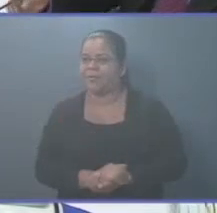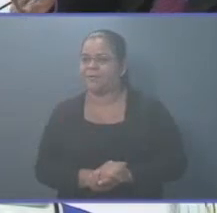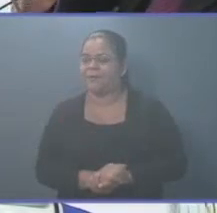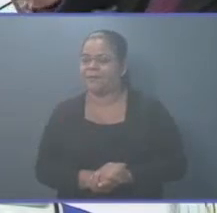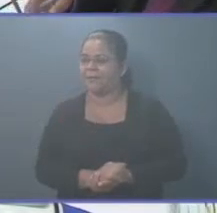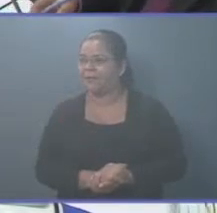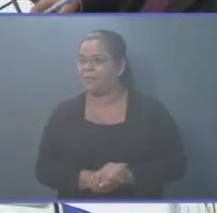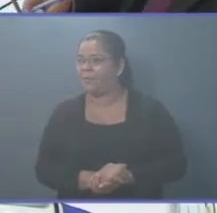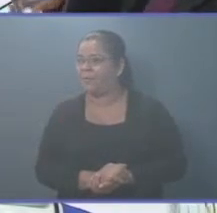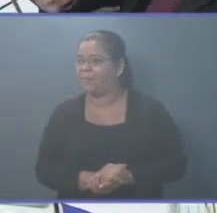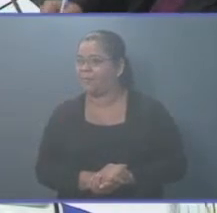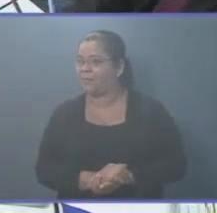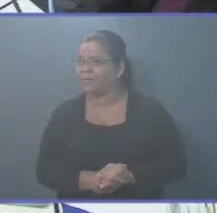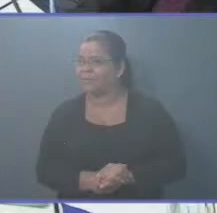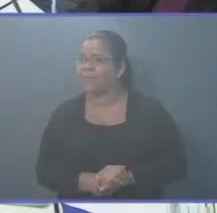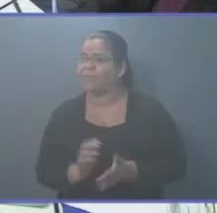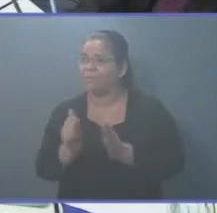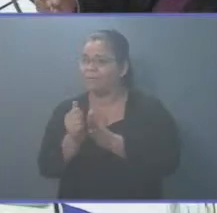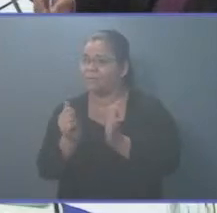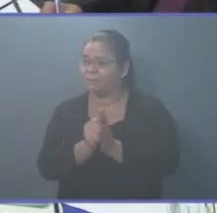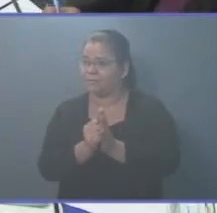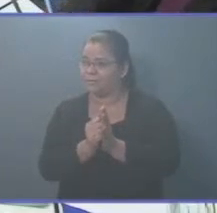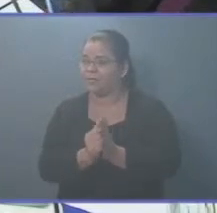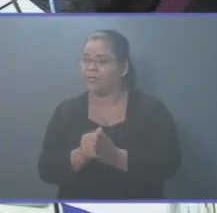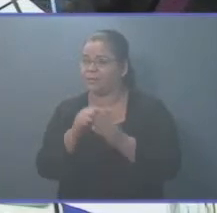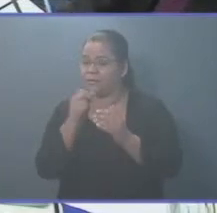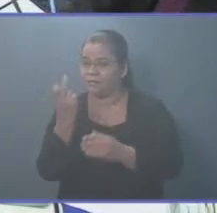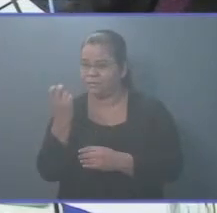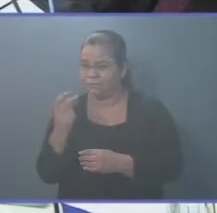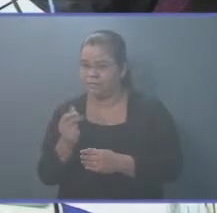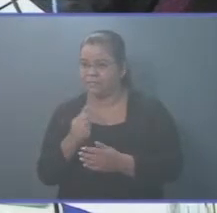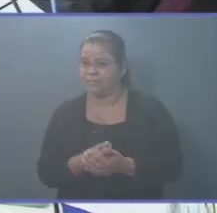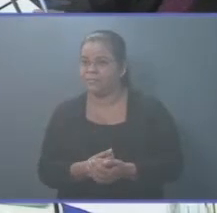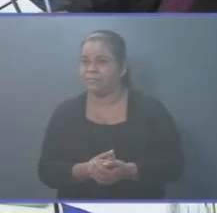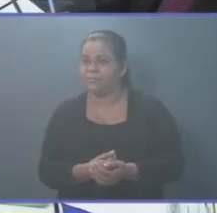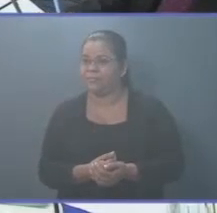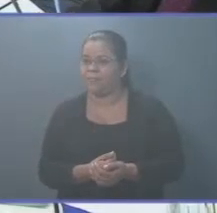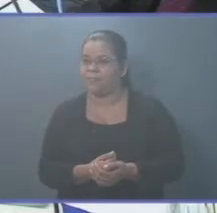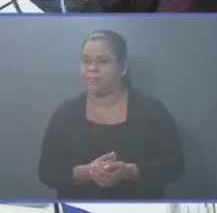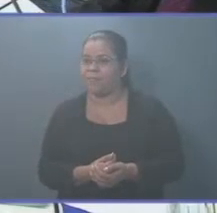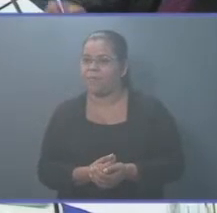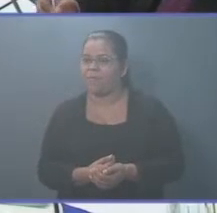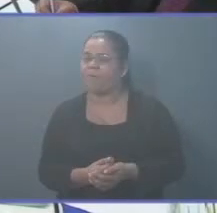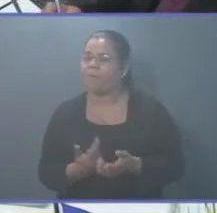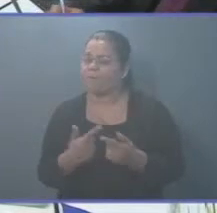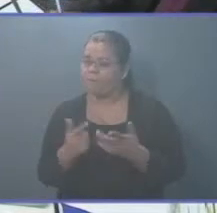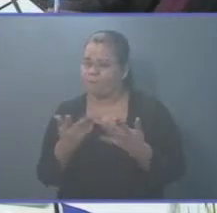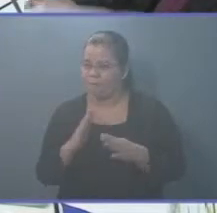Licenciada. No. Artículo 15, orden de restricción. Señores diputados.